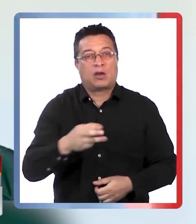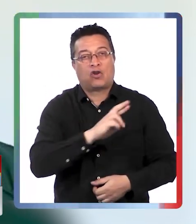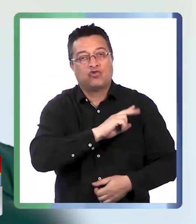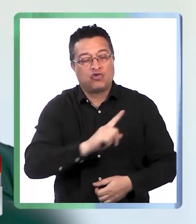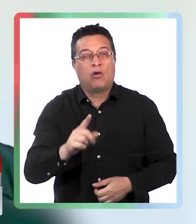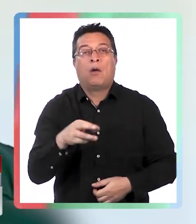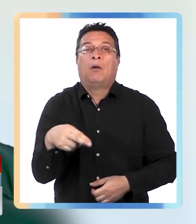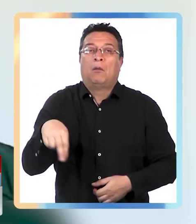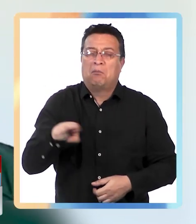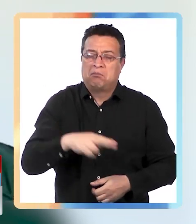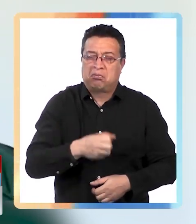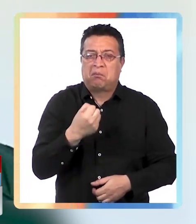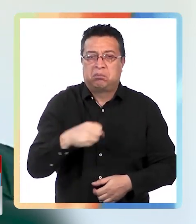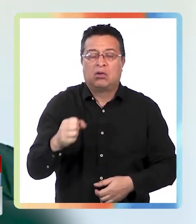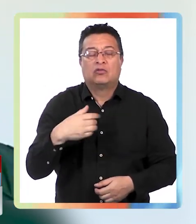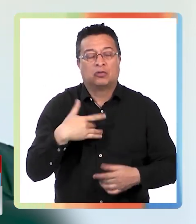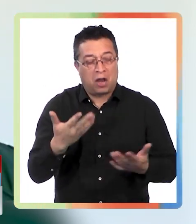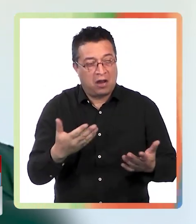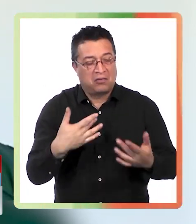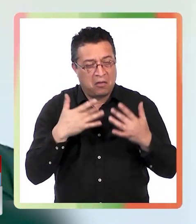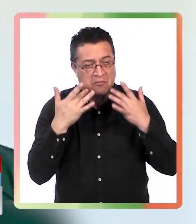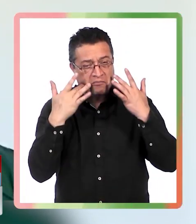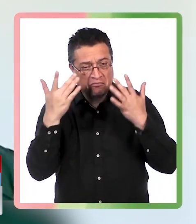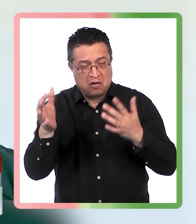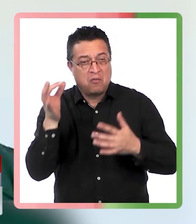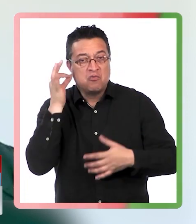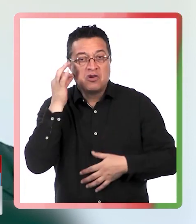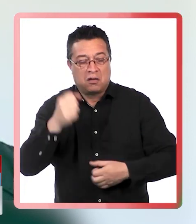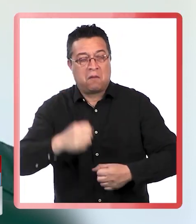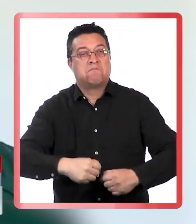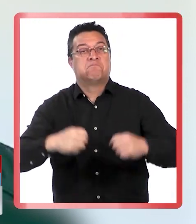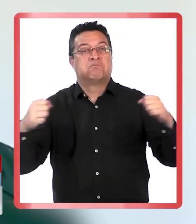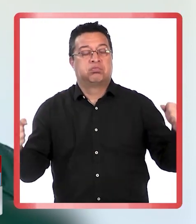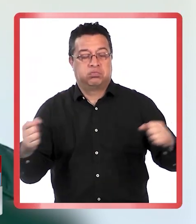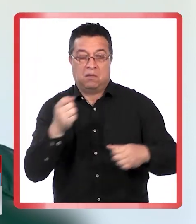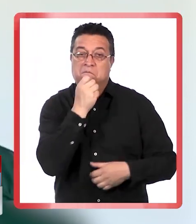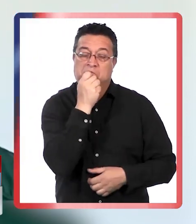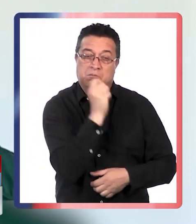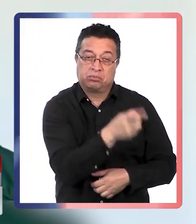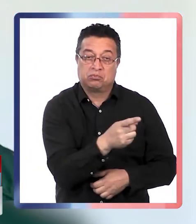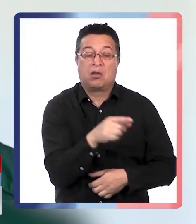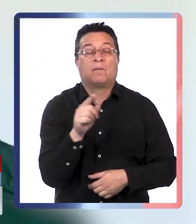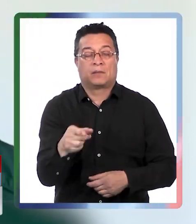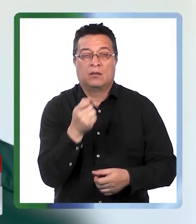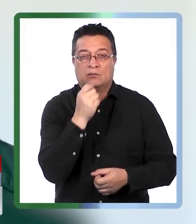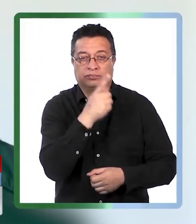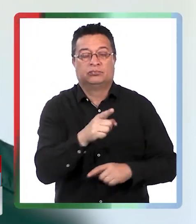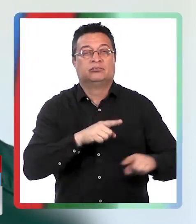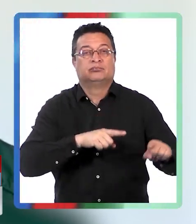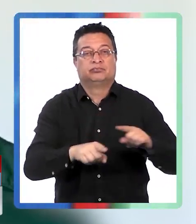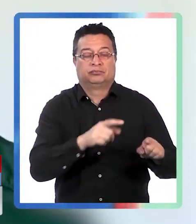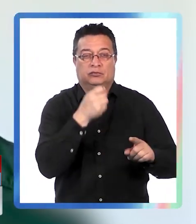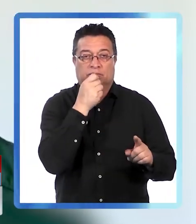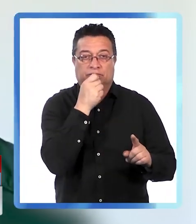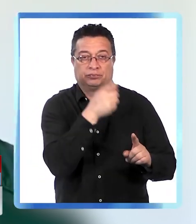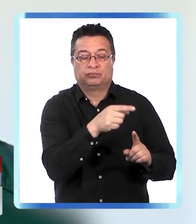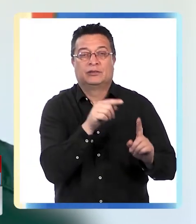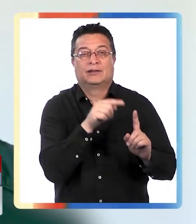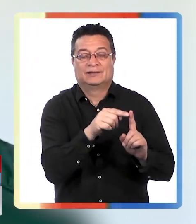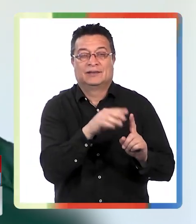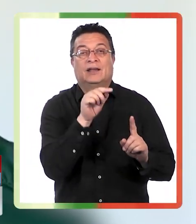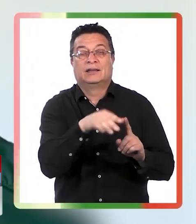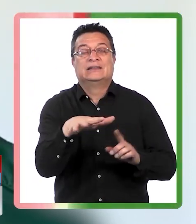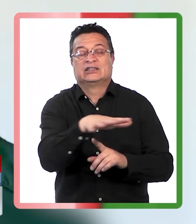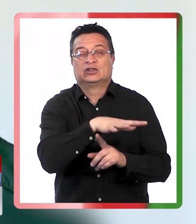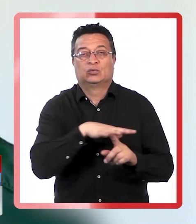municipales. Y me alegro que esta funcionaria se haya atrevido a demandar y hacer estas acciones y a desvelar